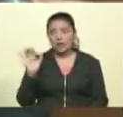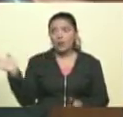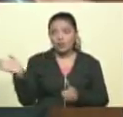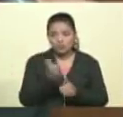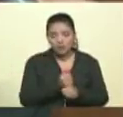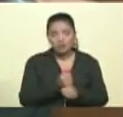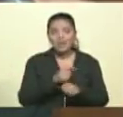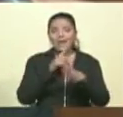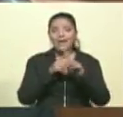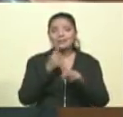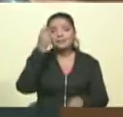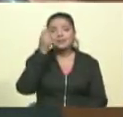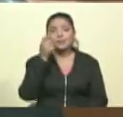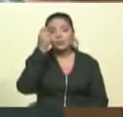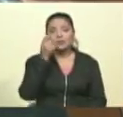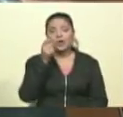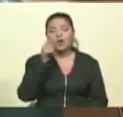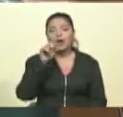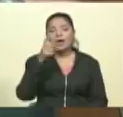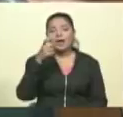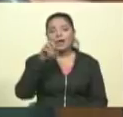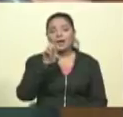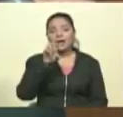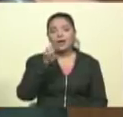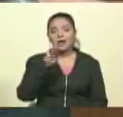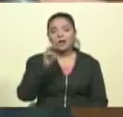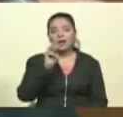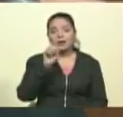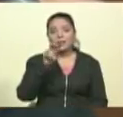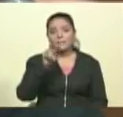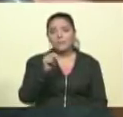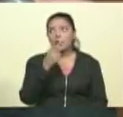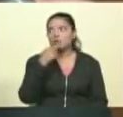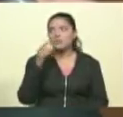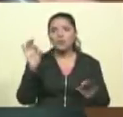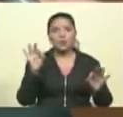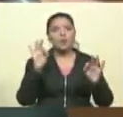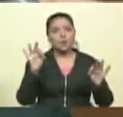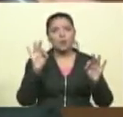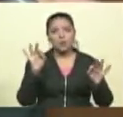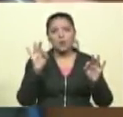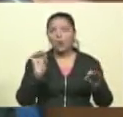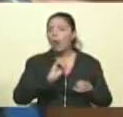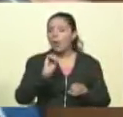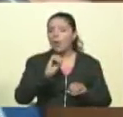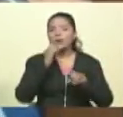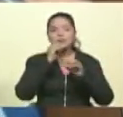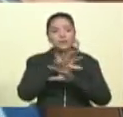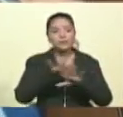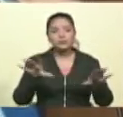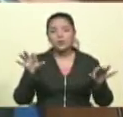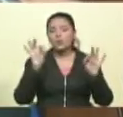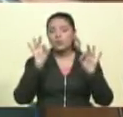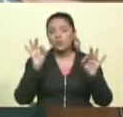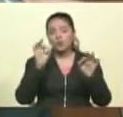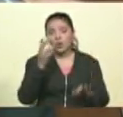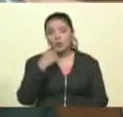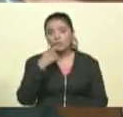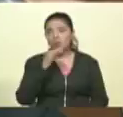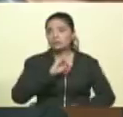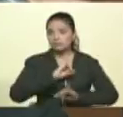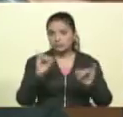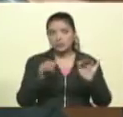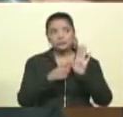que el exdiputado Germán Ferrer, cuya alerta roja o difusión de alerta roja está ya en